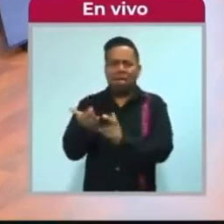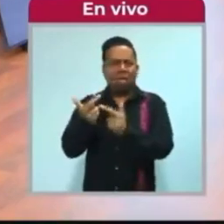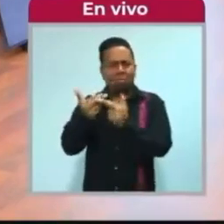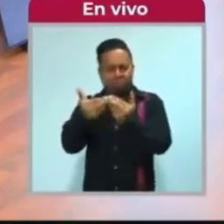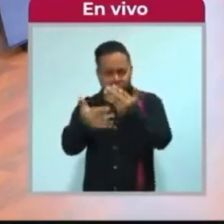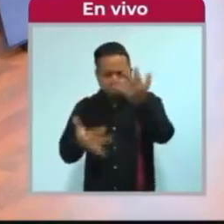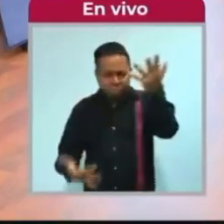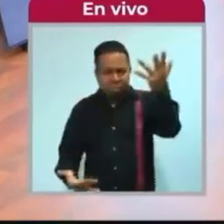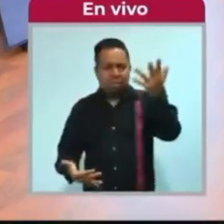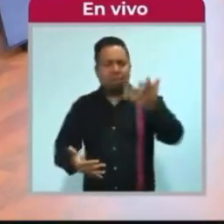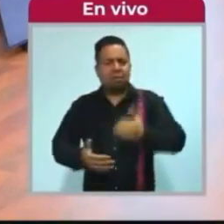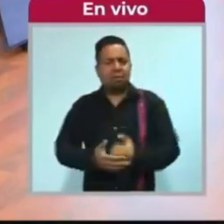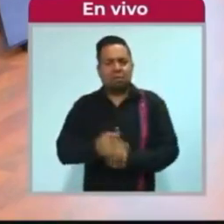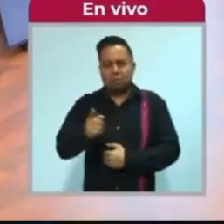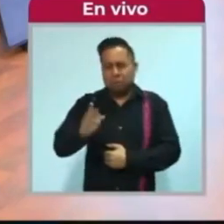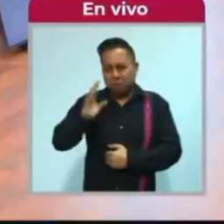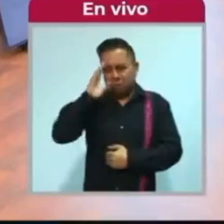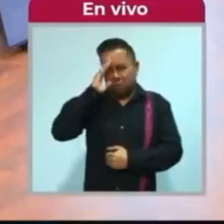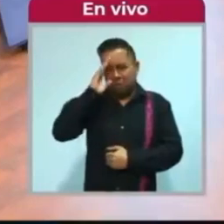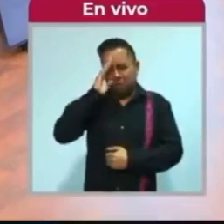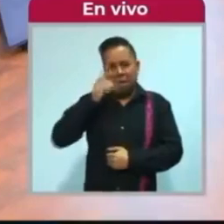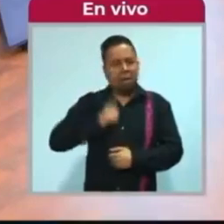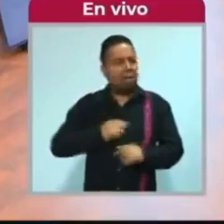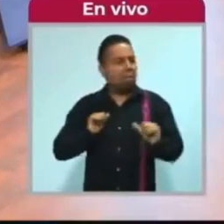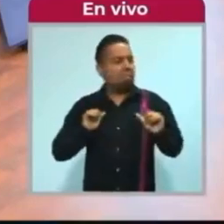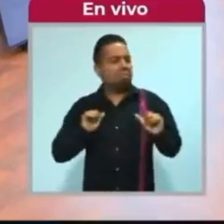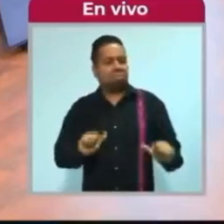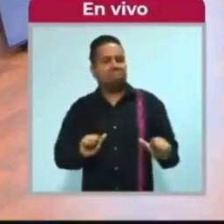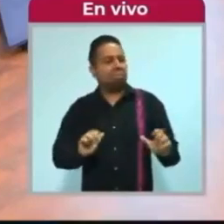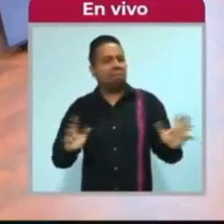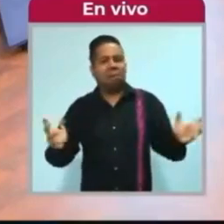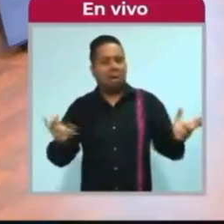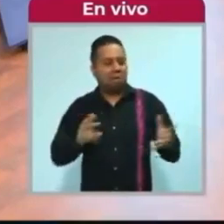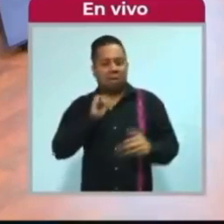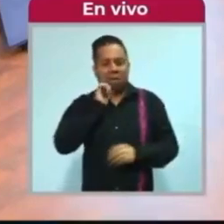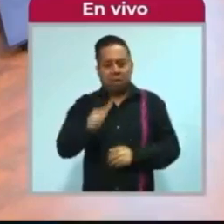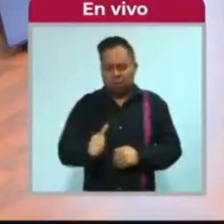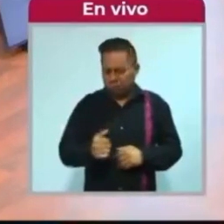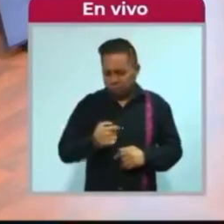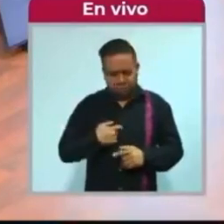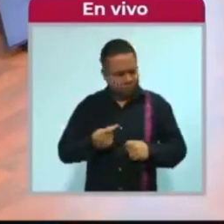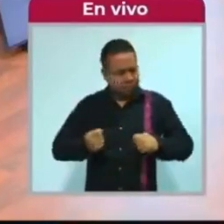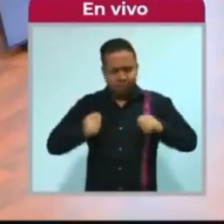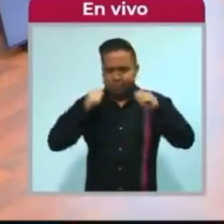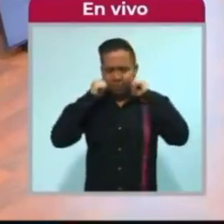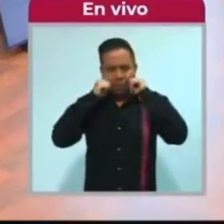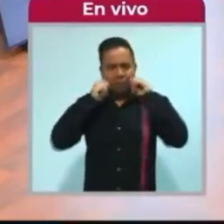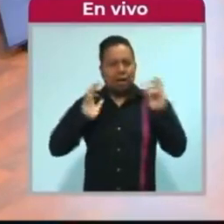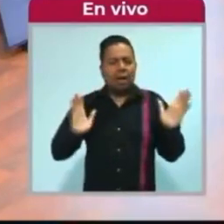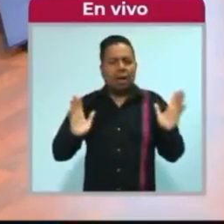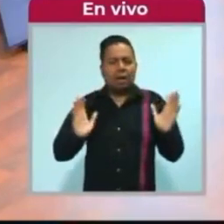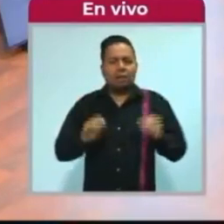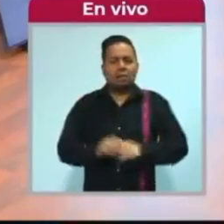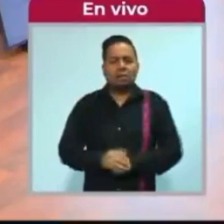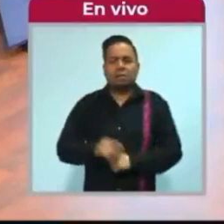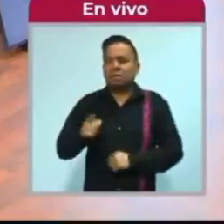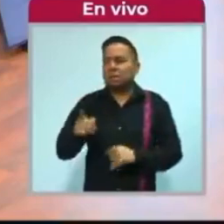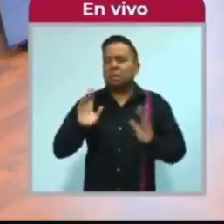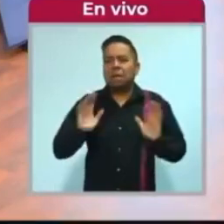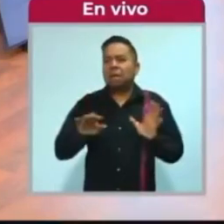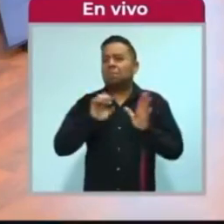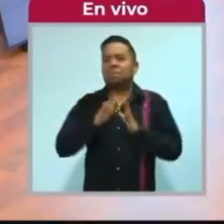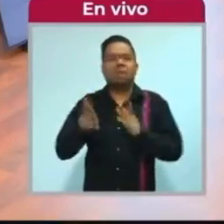No crean que nosotros no vamos a cumplir, o porque ya se anden paseando